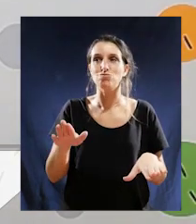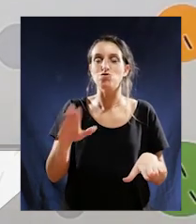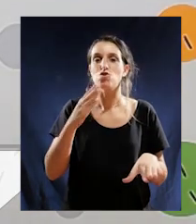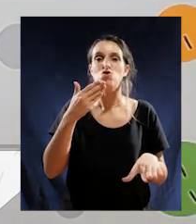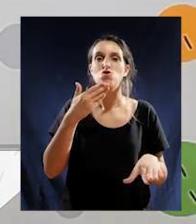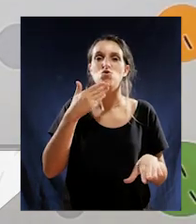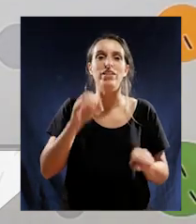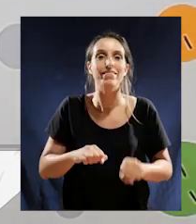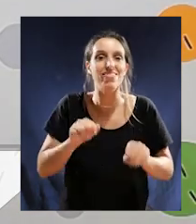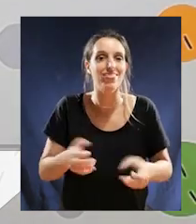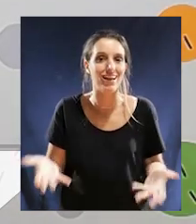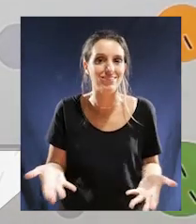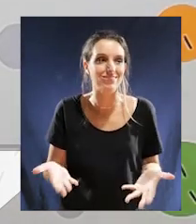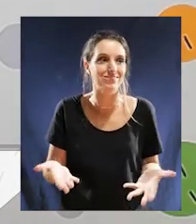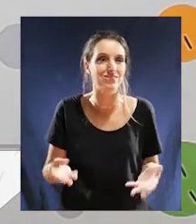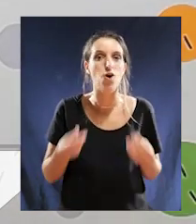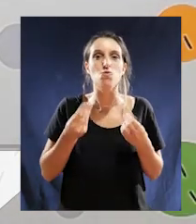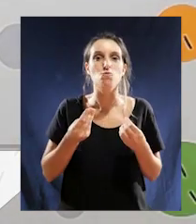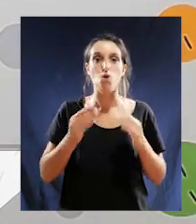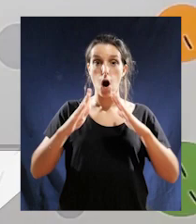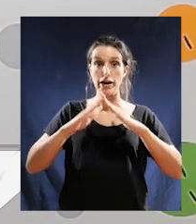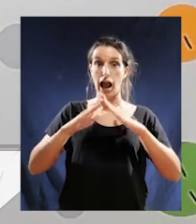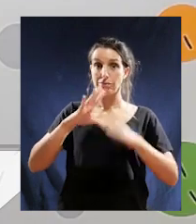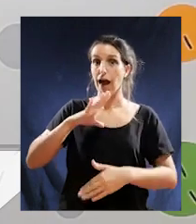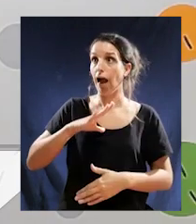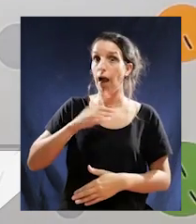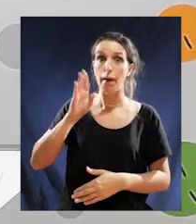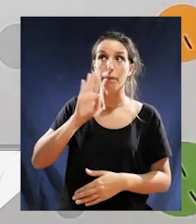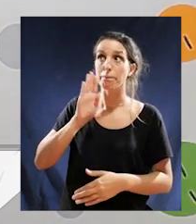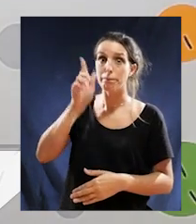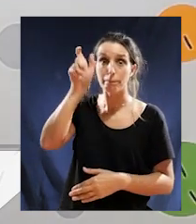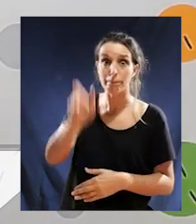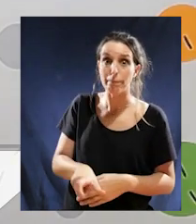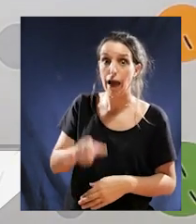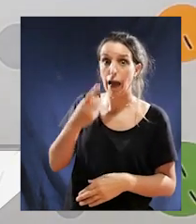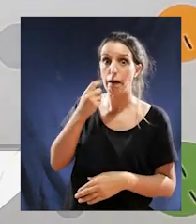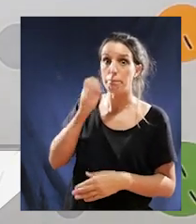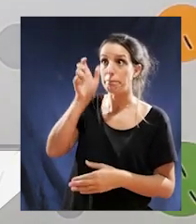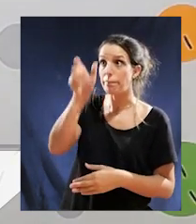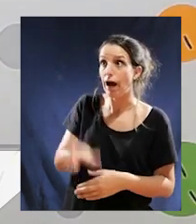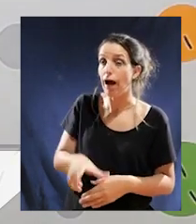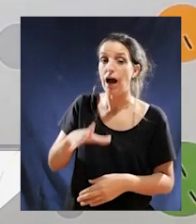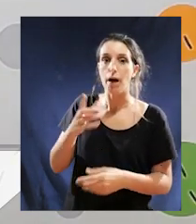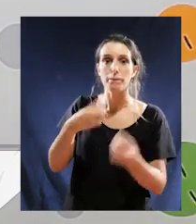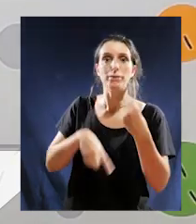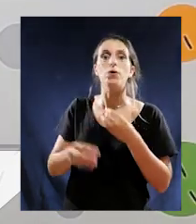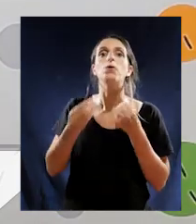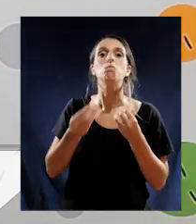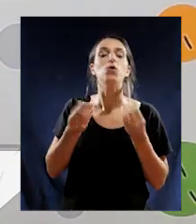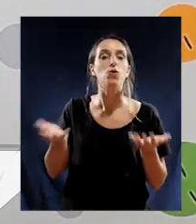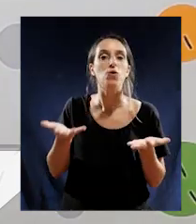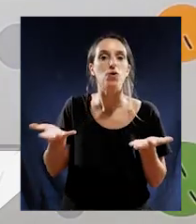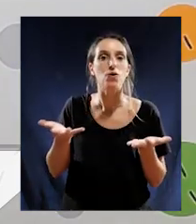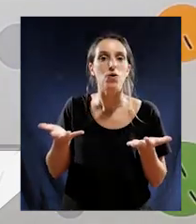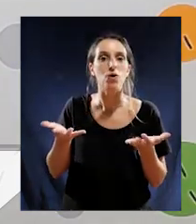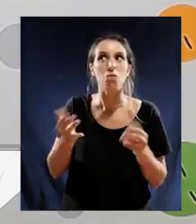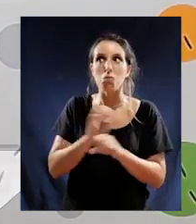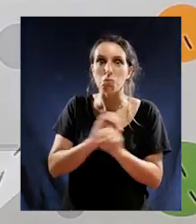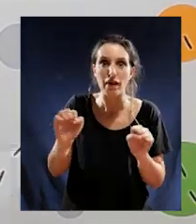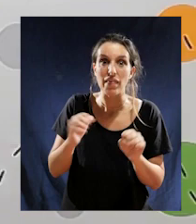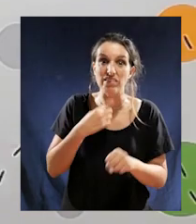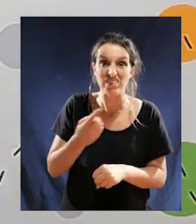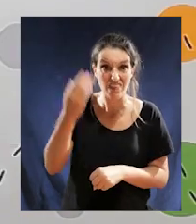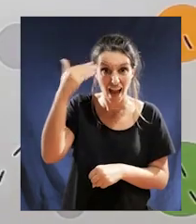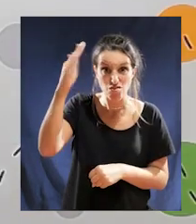general no no logran asimilar que uno esté presente físicamente pero no disponible